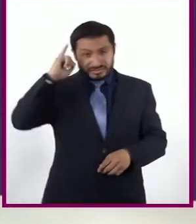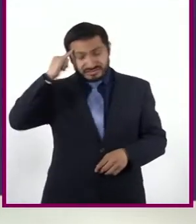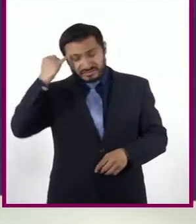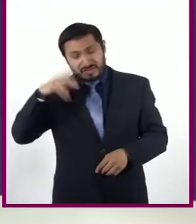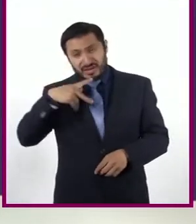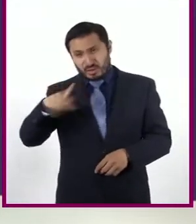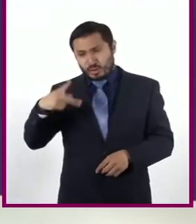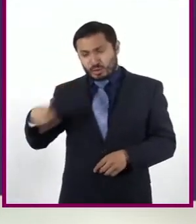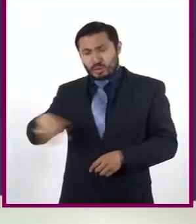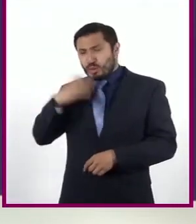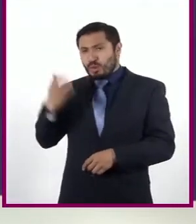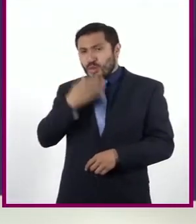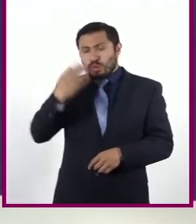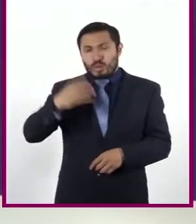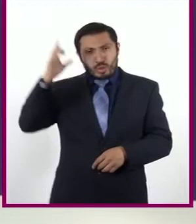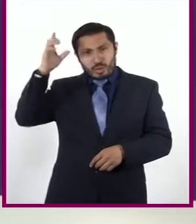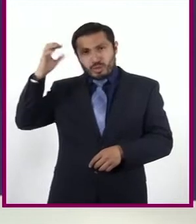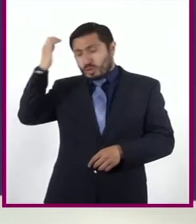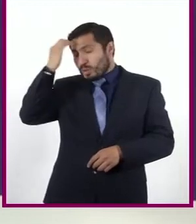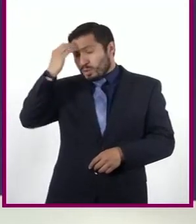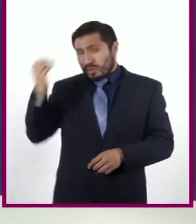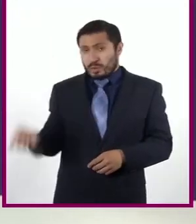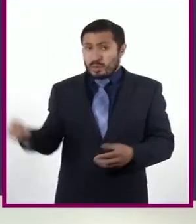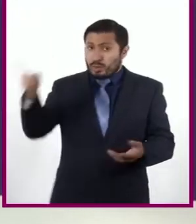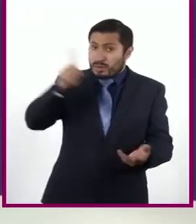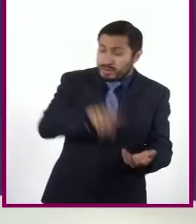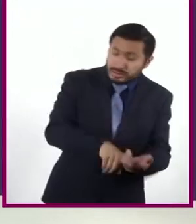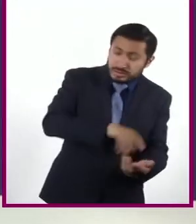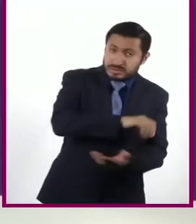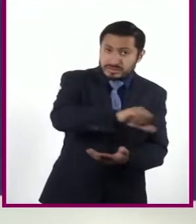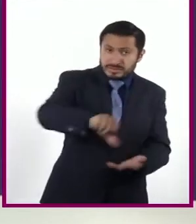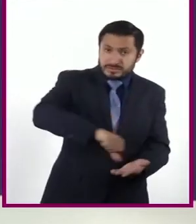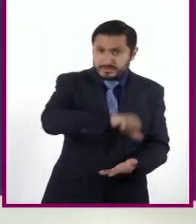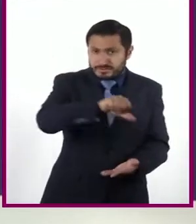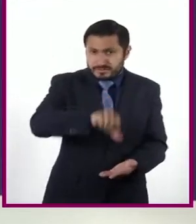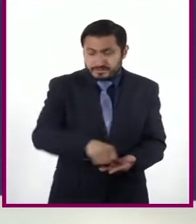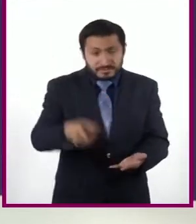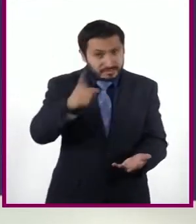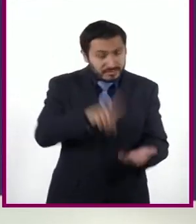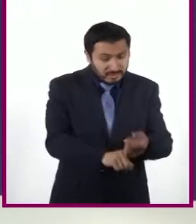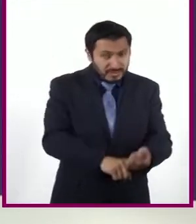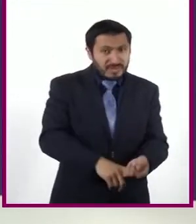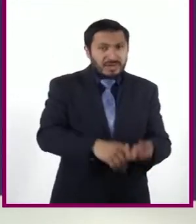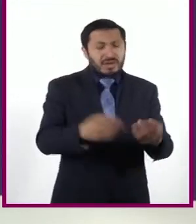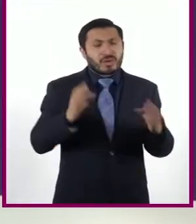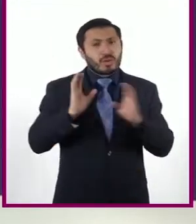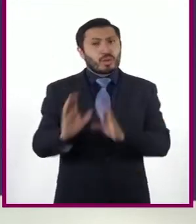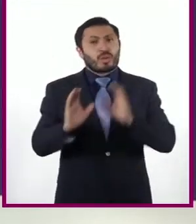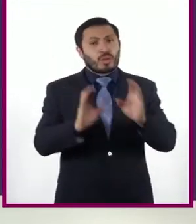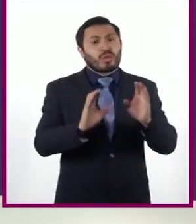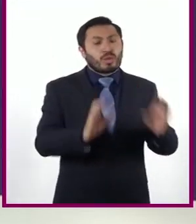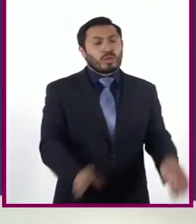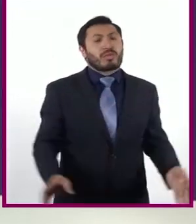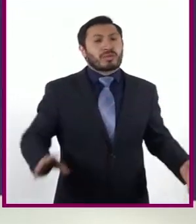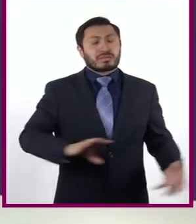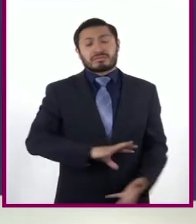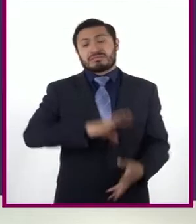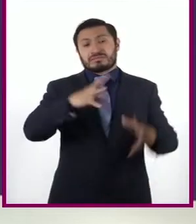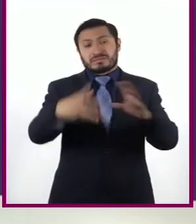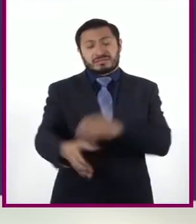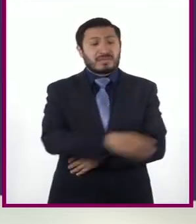conocimientos y sus tradiciones en el centro de la conservación de la biodiversidad, a través de sus prácticas